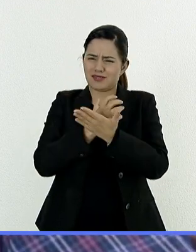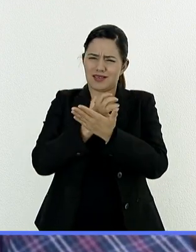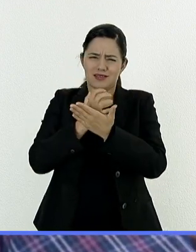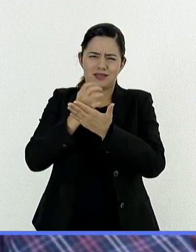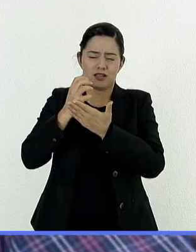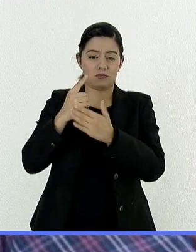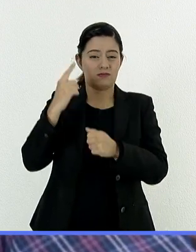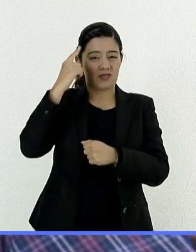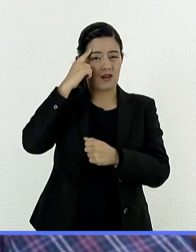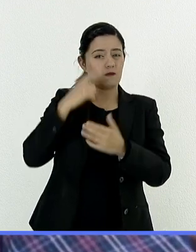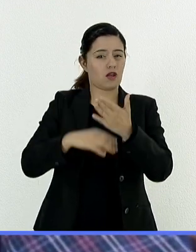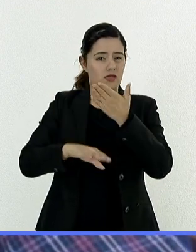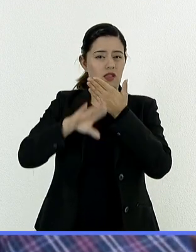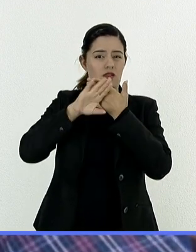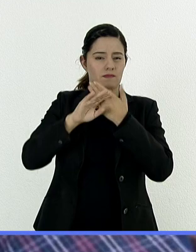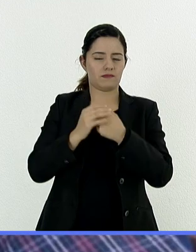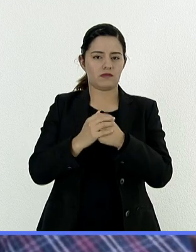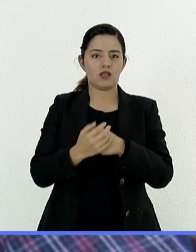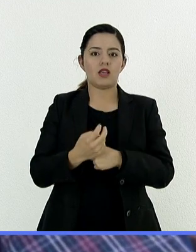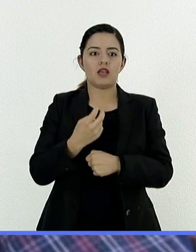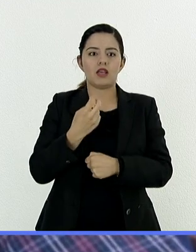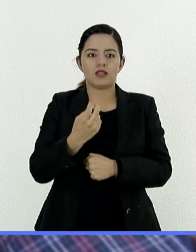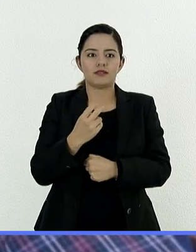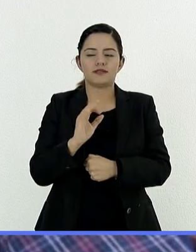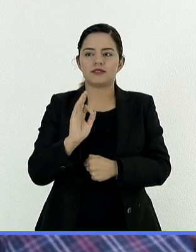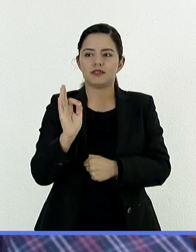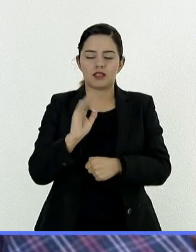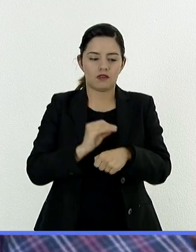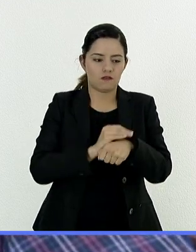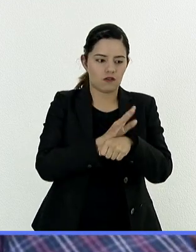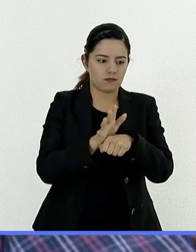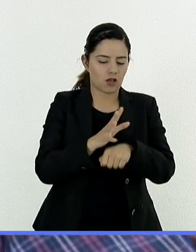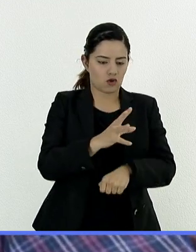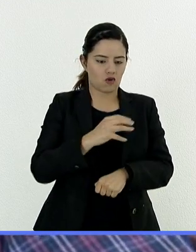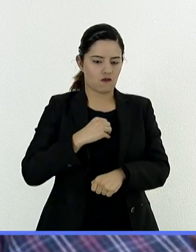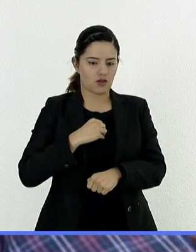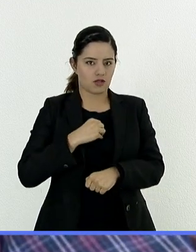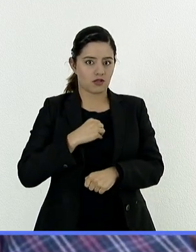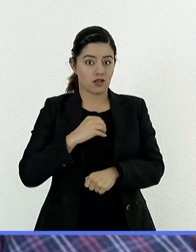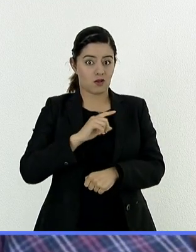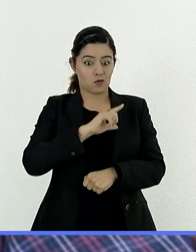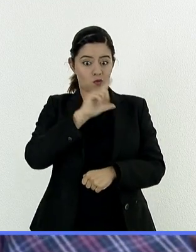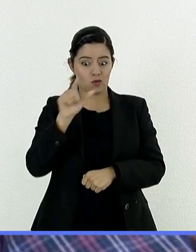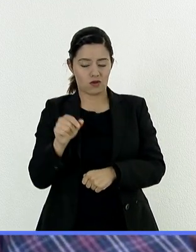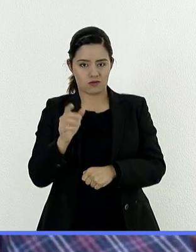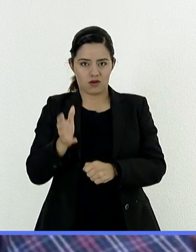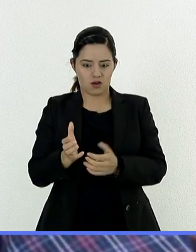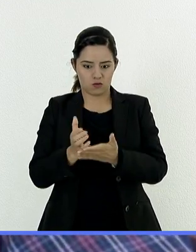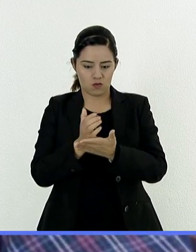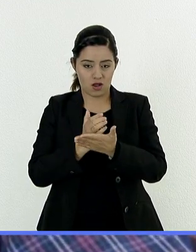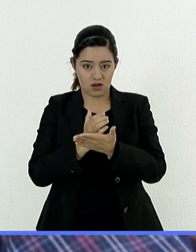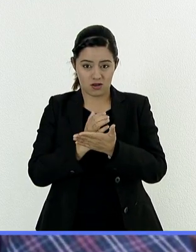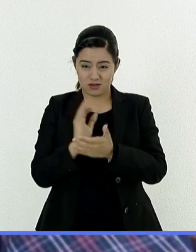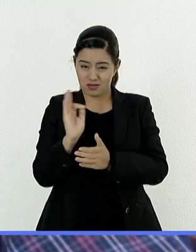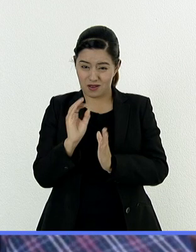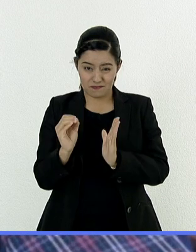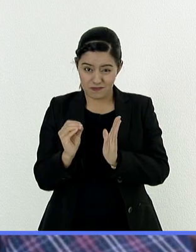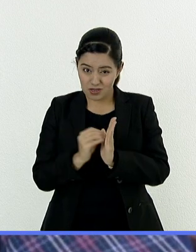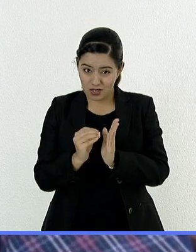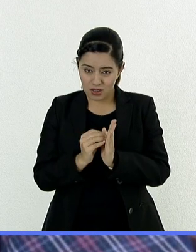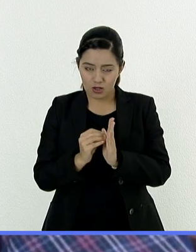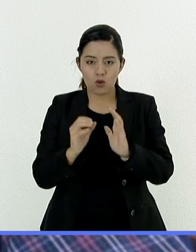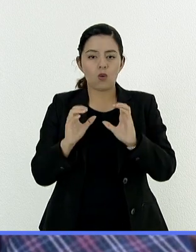aún no es Claro si estos daños después de la cobi 19 son permanentes o